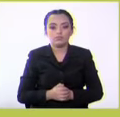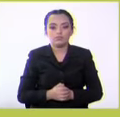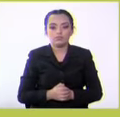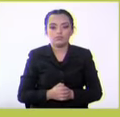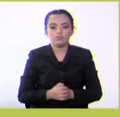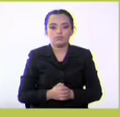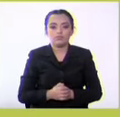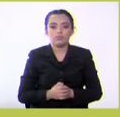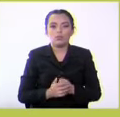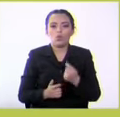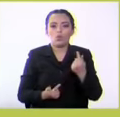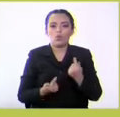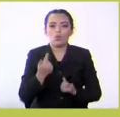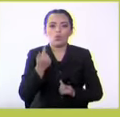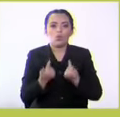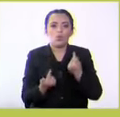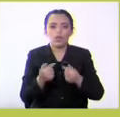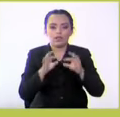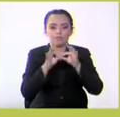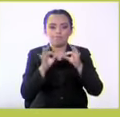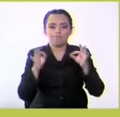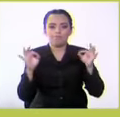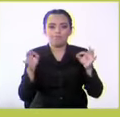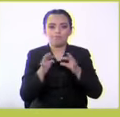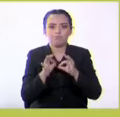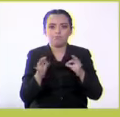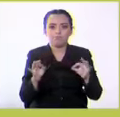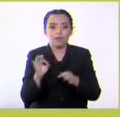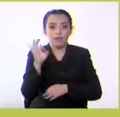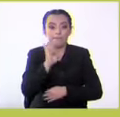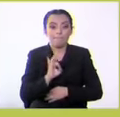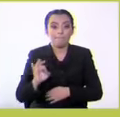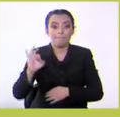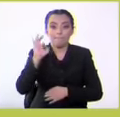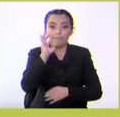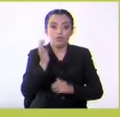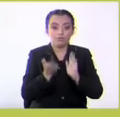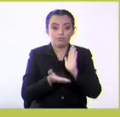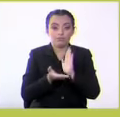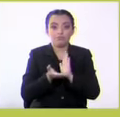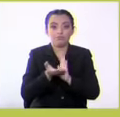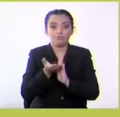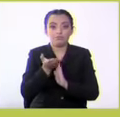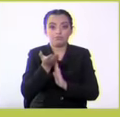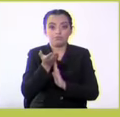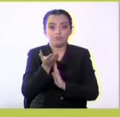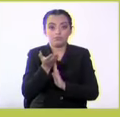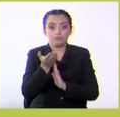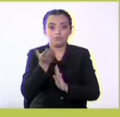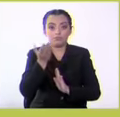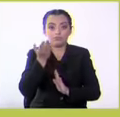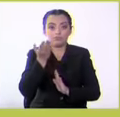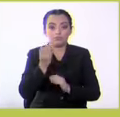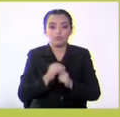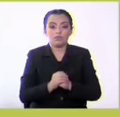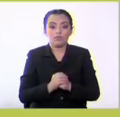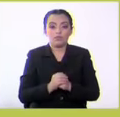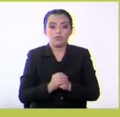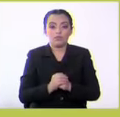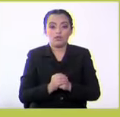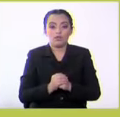¿Cuál de las siguientes frases define mejor la evolución? Mejora de los individuos en una